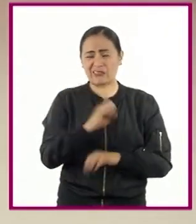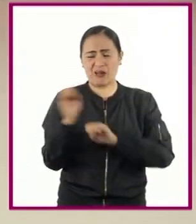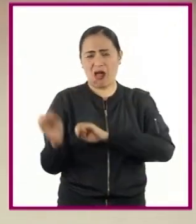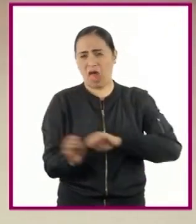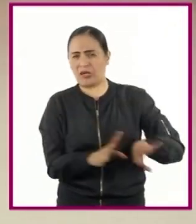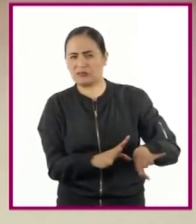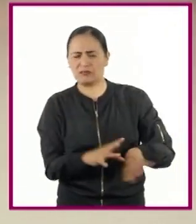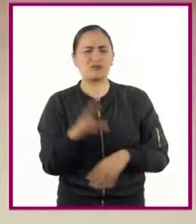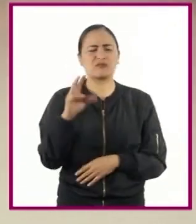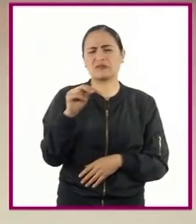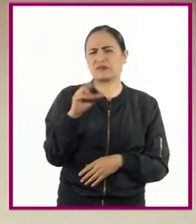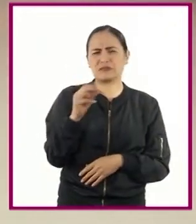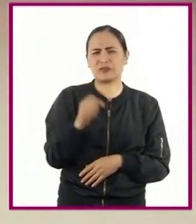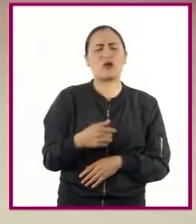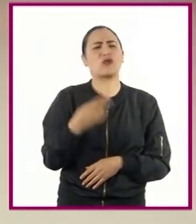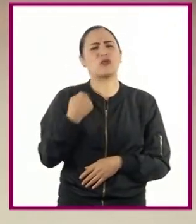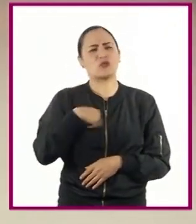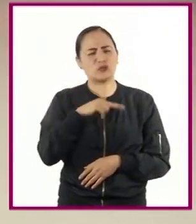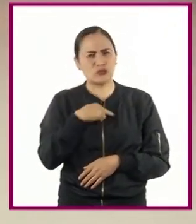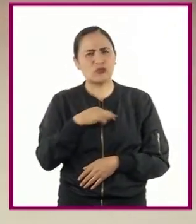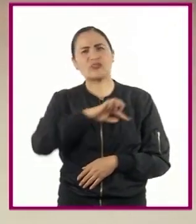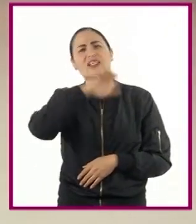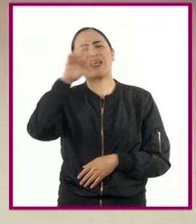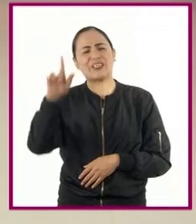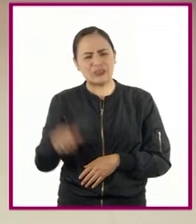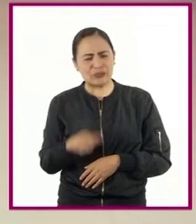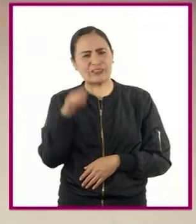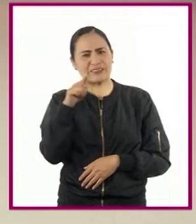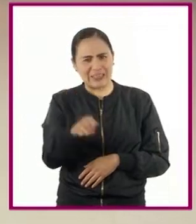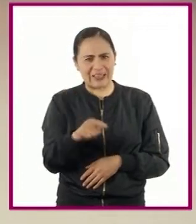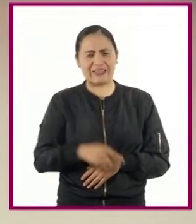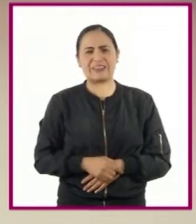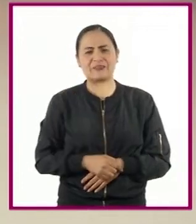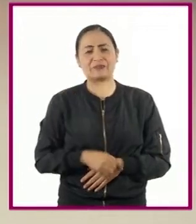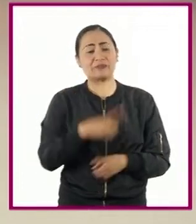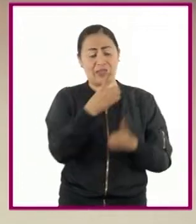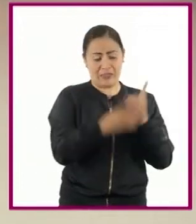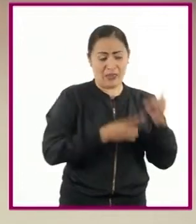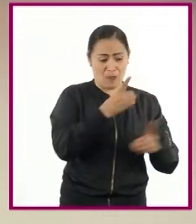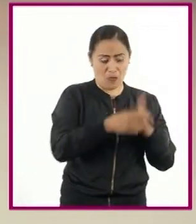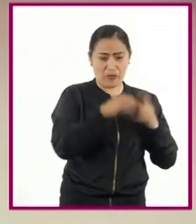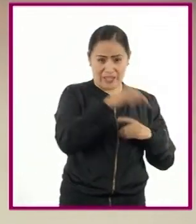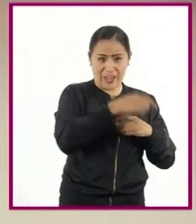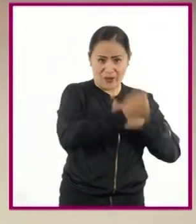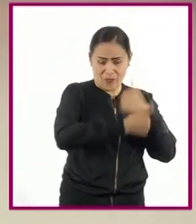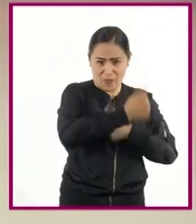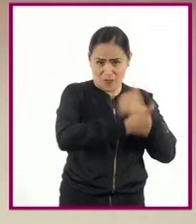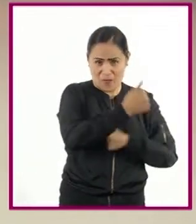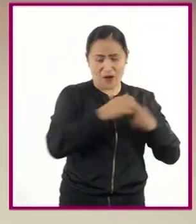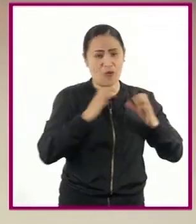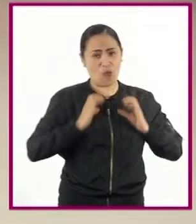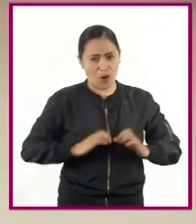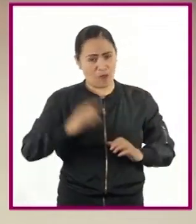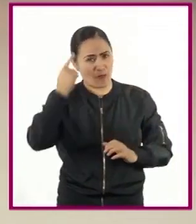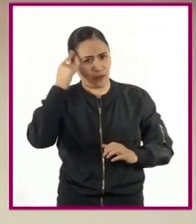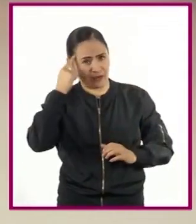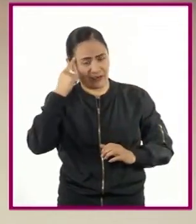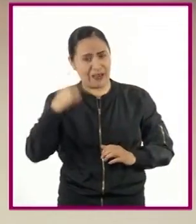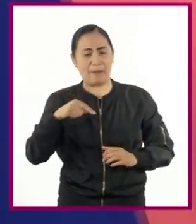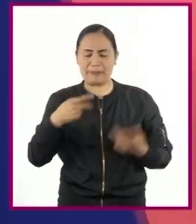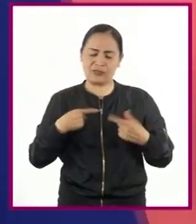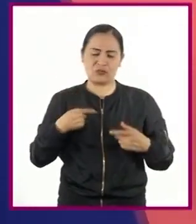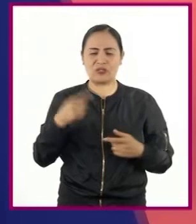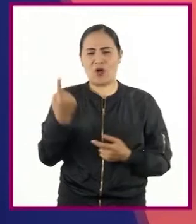verá reflejado cuando lleguemos a competir, en donde el mejor preparado física y mentalmente seguro será el